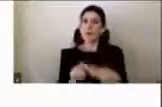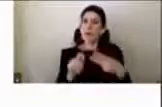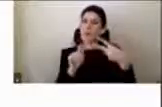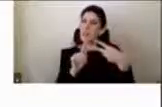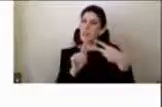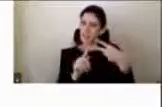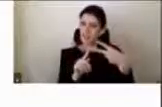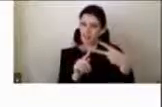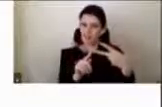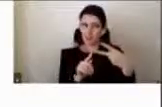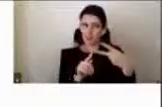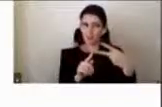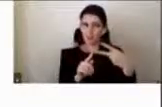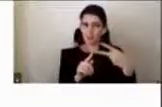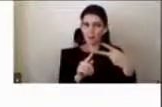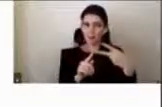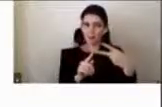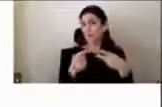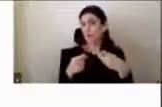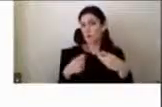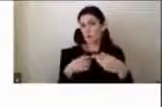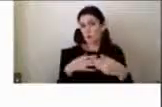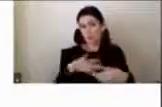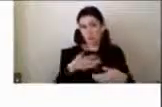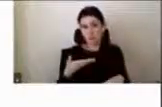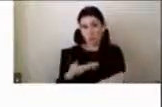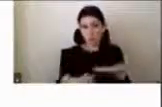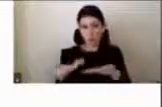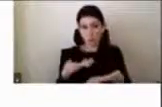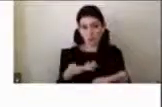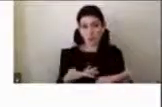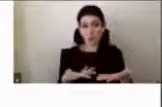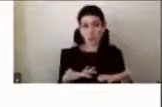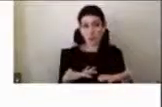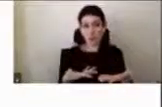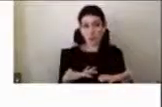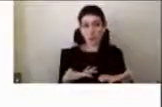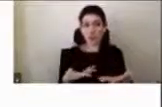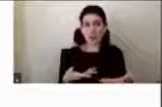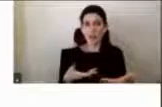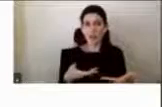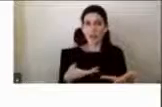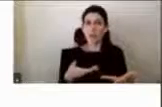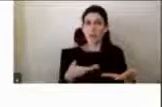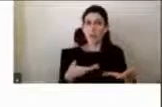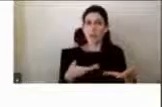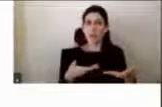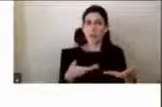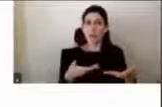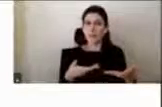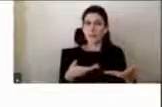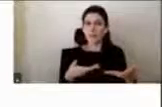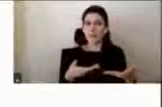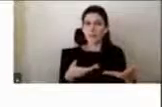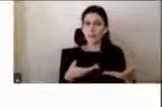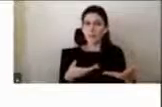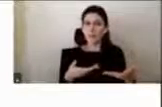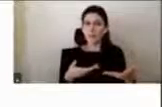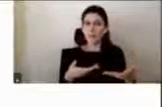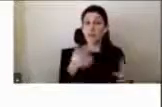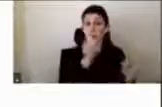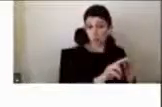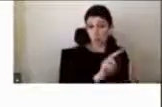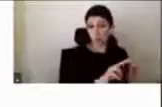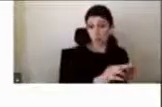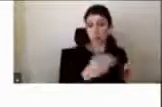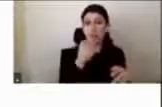que quisiera compartir en el juego es la distinción acerca de la dimensión práctica y la dimensión representacional que está en el juego. Por supuesto, nada